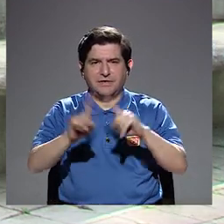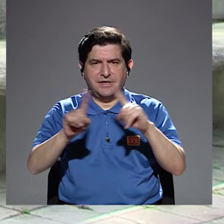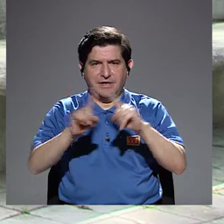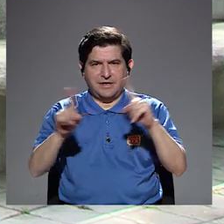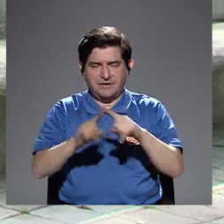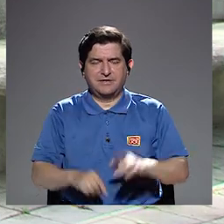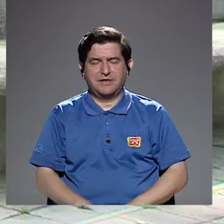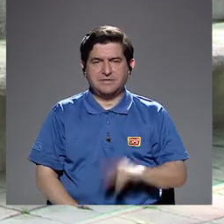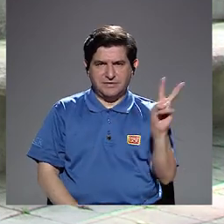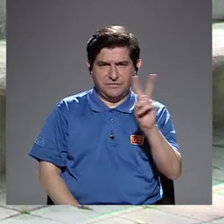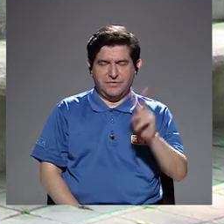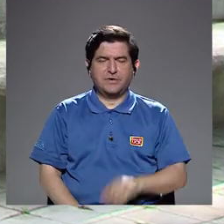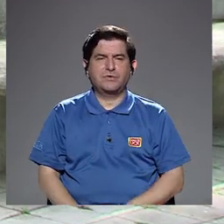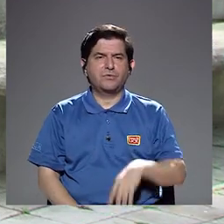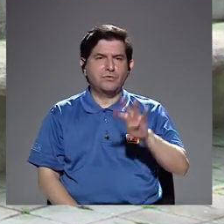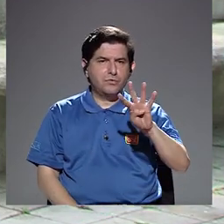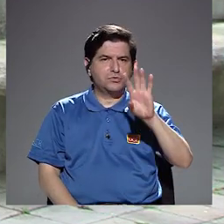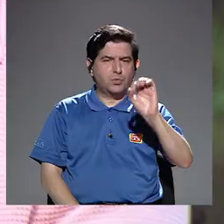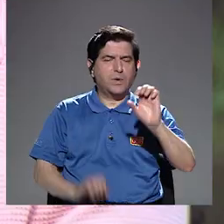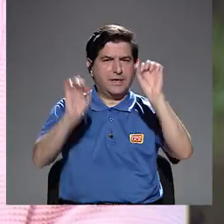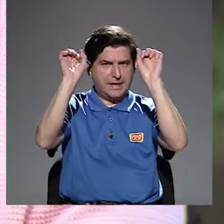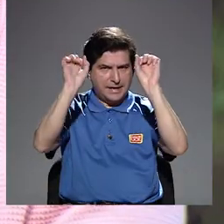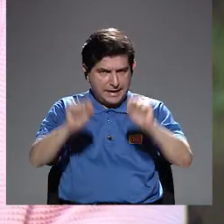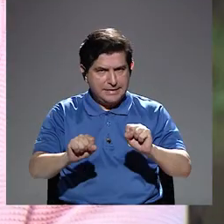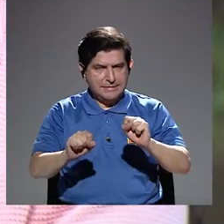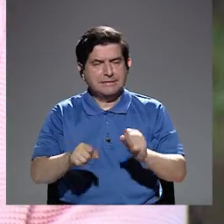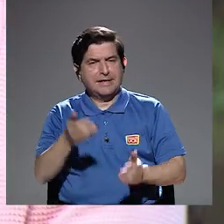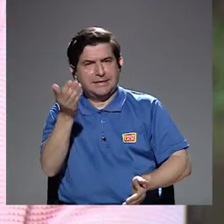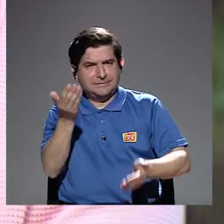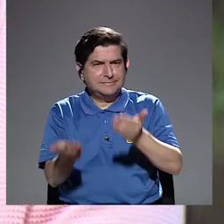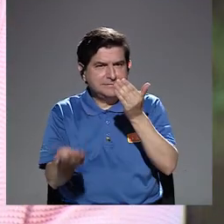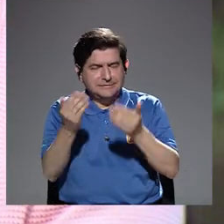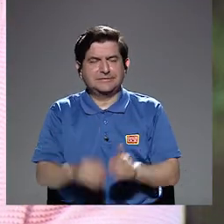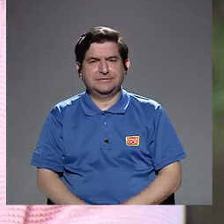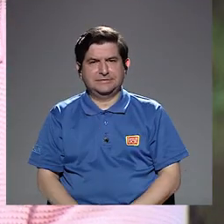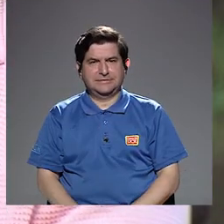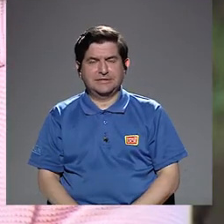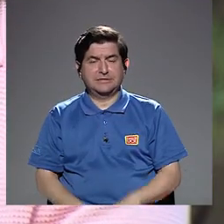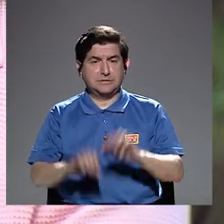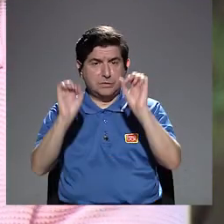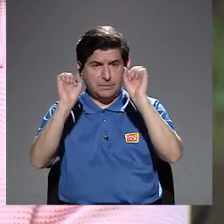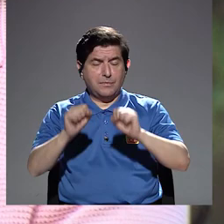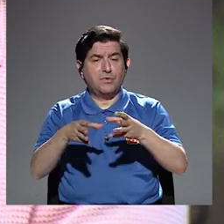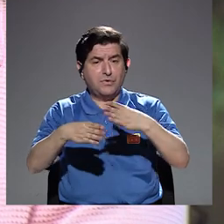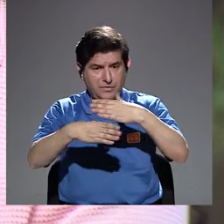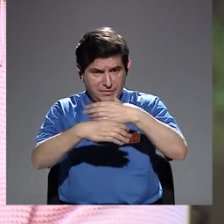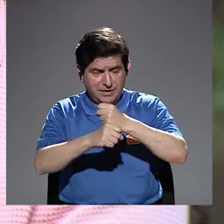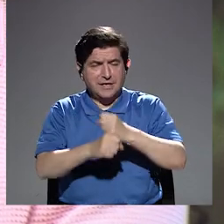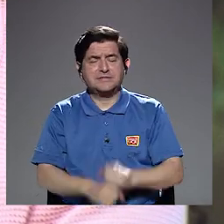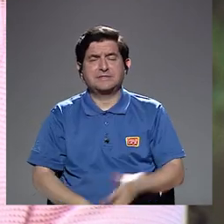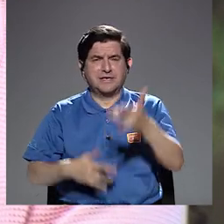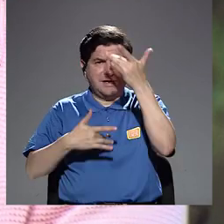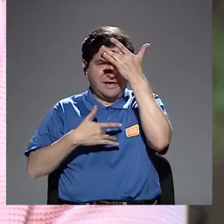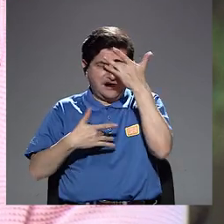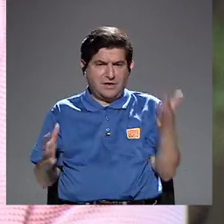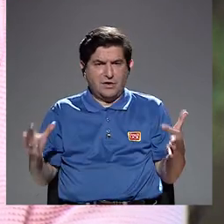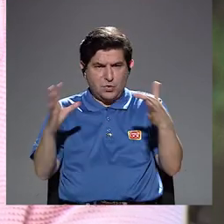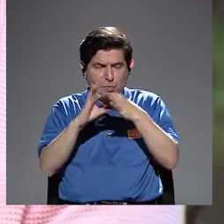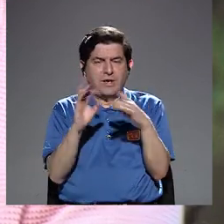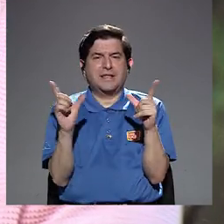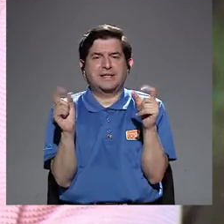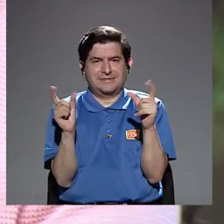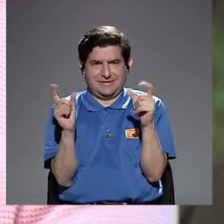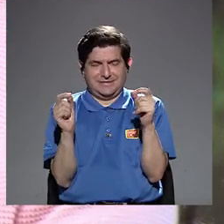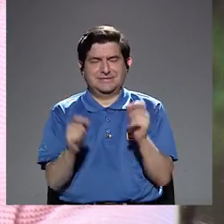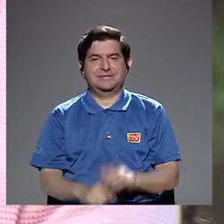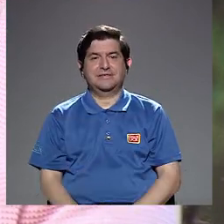serotipos, aproximadamente unos 40 se podría decir que pueden eventualmente llegar a ocasionar patologías